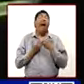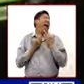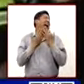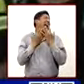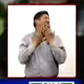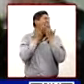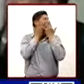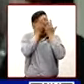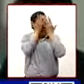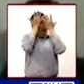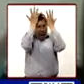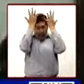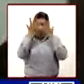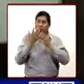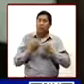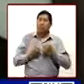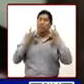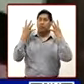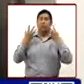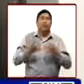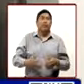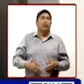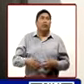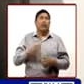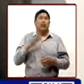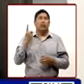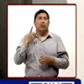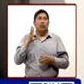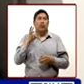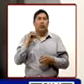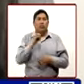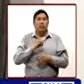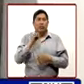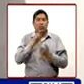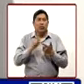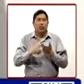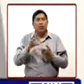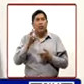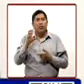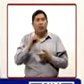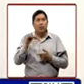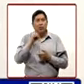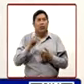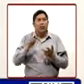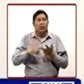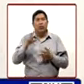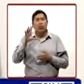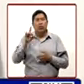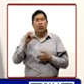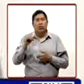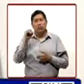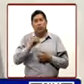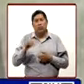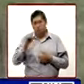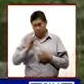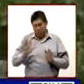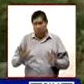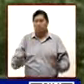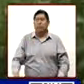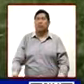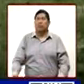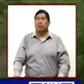en diferentes porcentajes. Una con el 60%, otra con el 70% y 80%